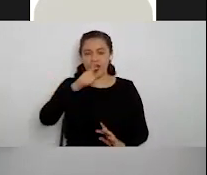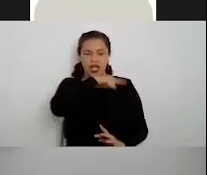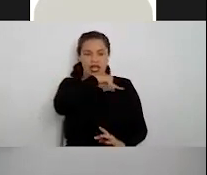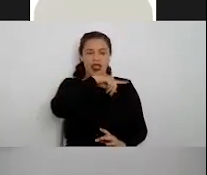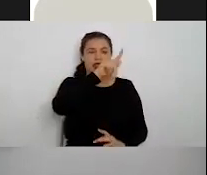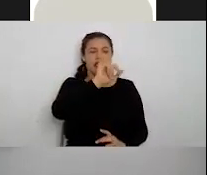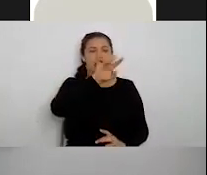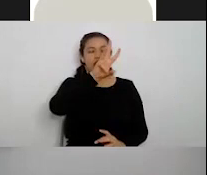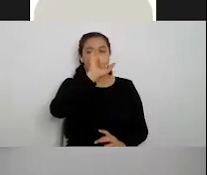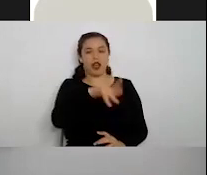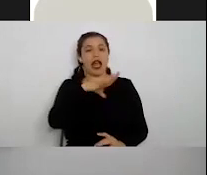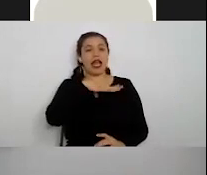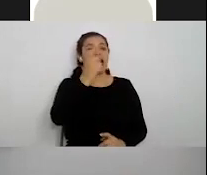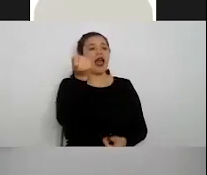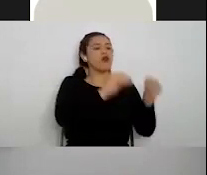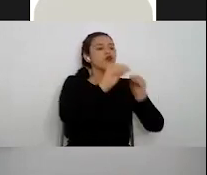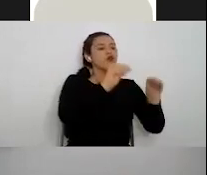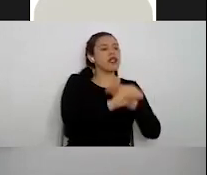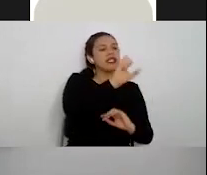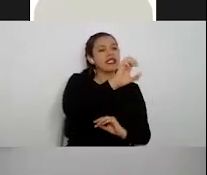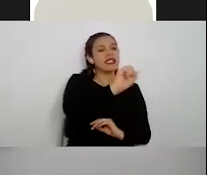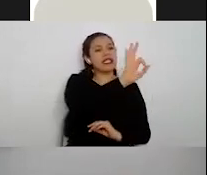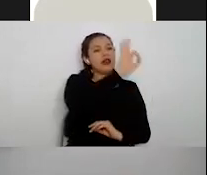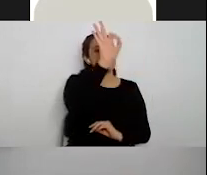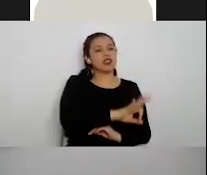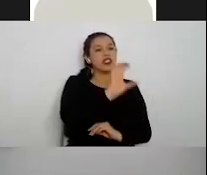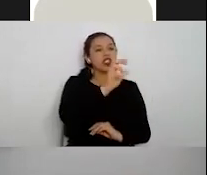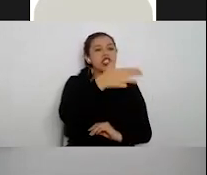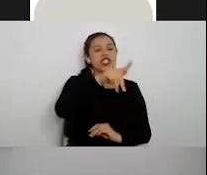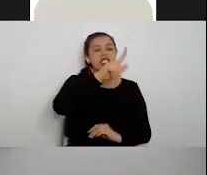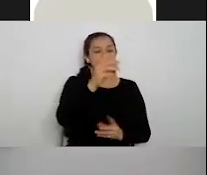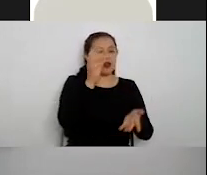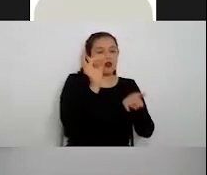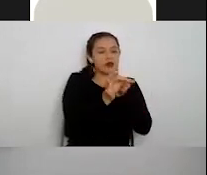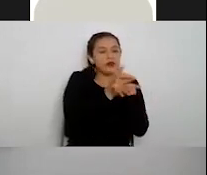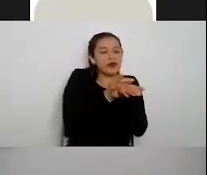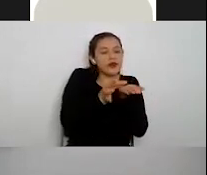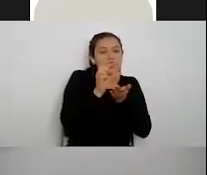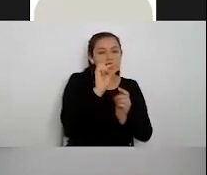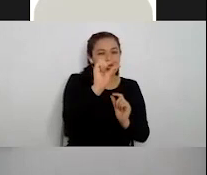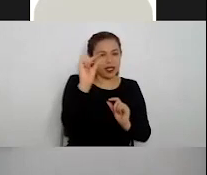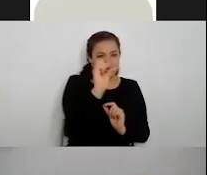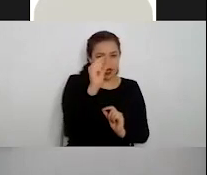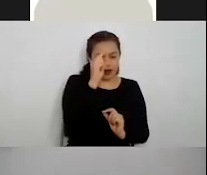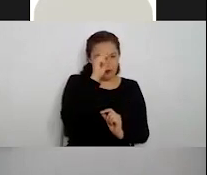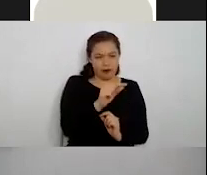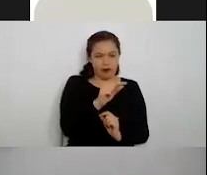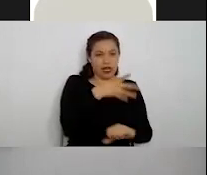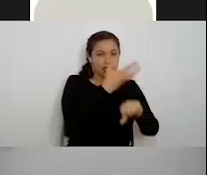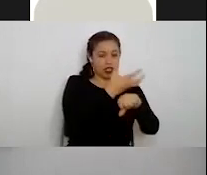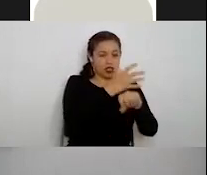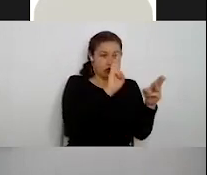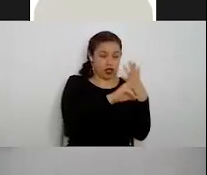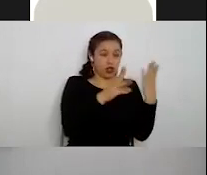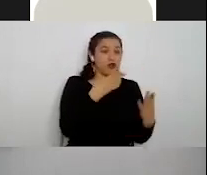produce el 60% de muchos chips para producir manufacturas de Estados Unidos y del mundo.